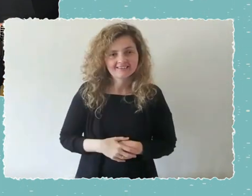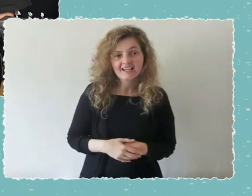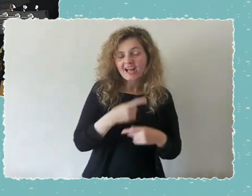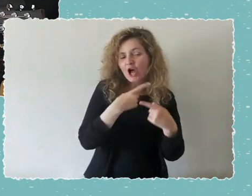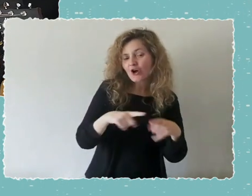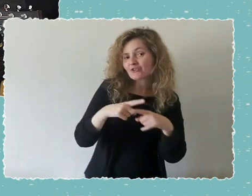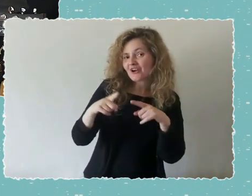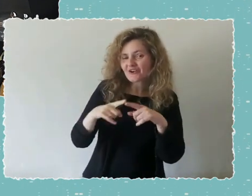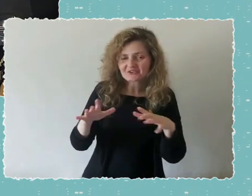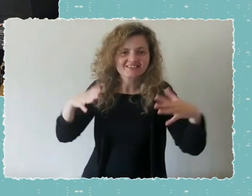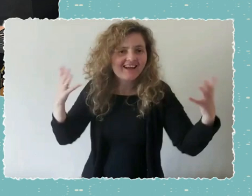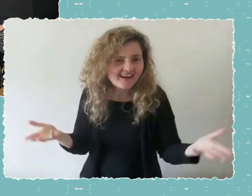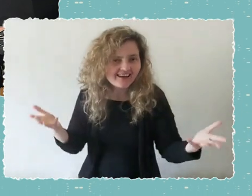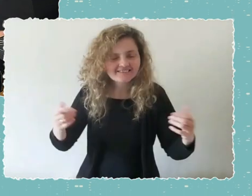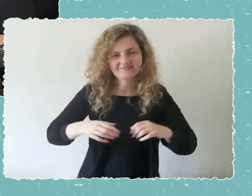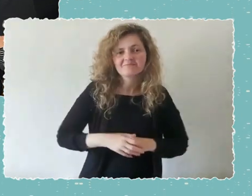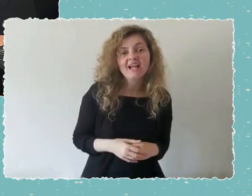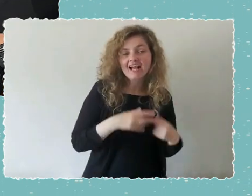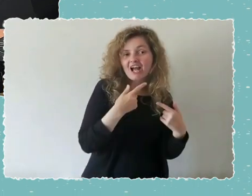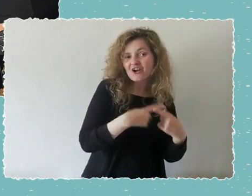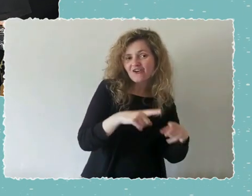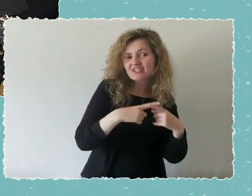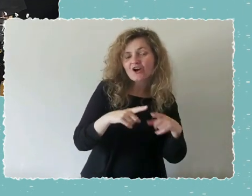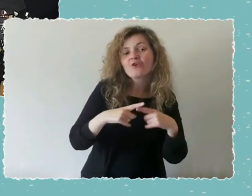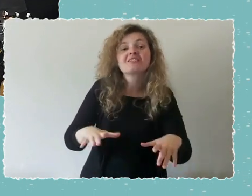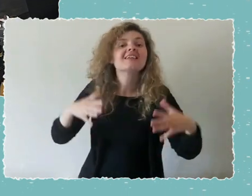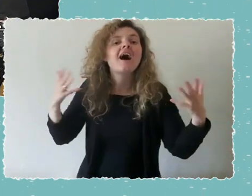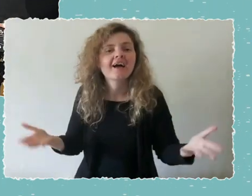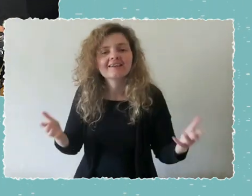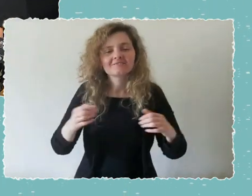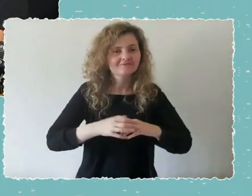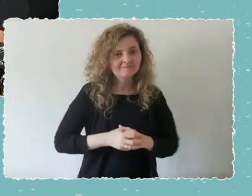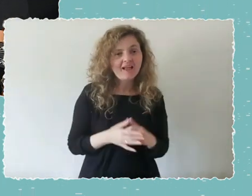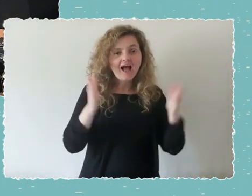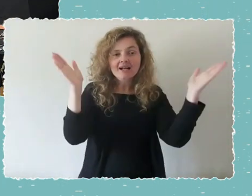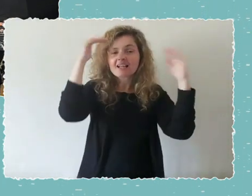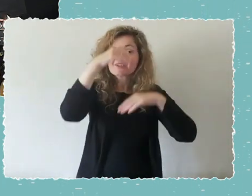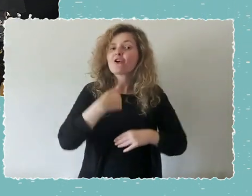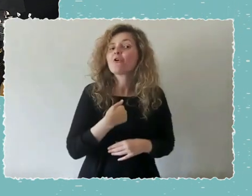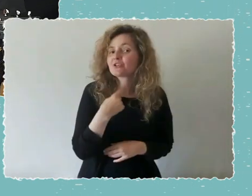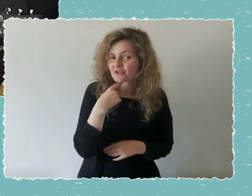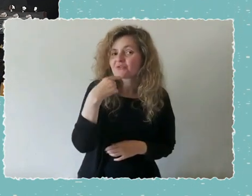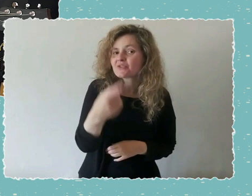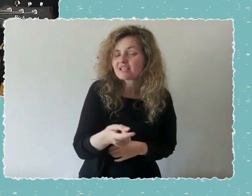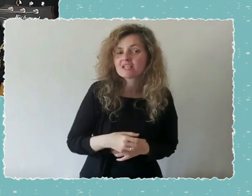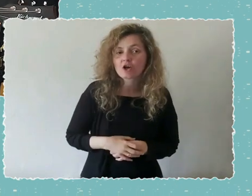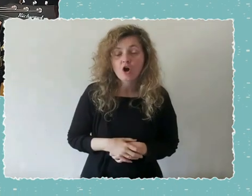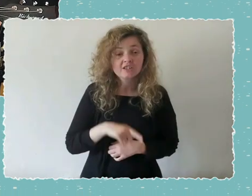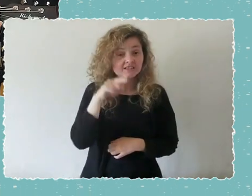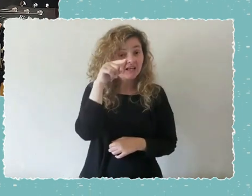saber. ¡Qué cosa cousiña é! ¡Qué cosa cousiña é! Atende o que te